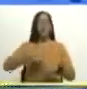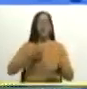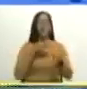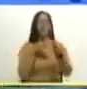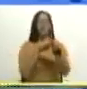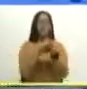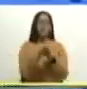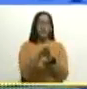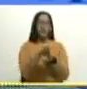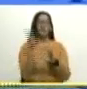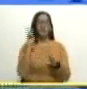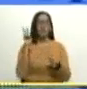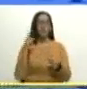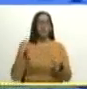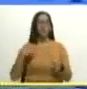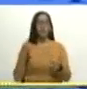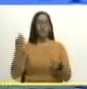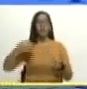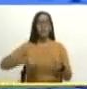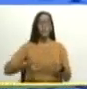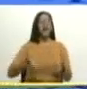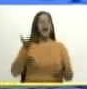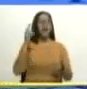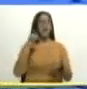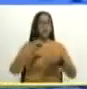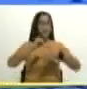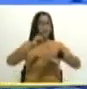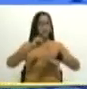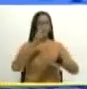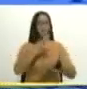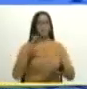vez. Venezuela tuvo el salario más alto de América